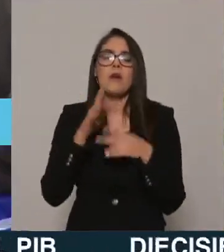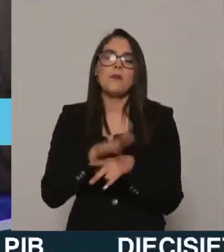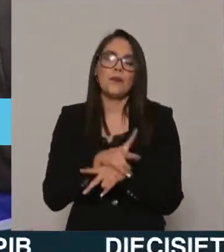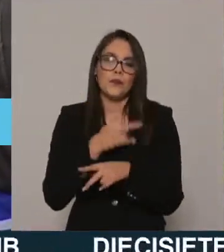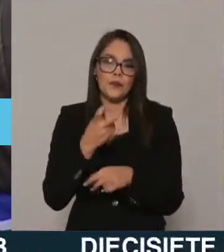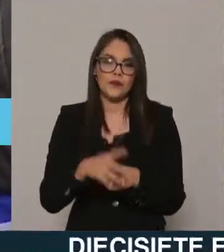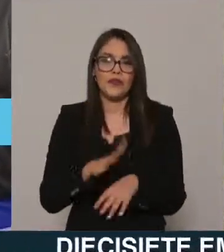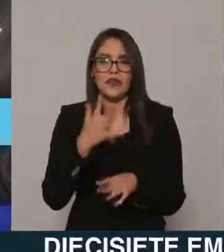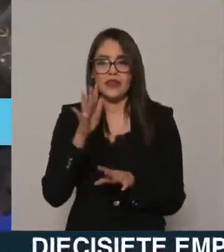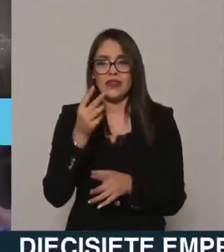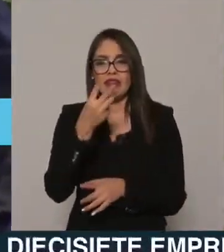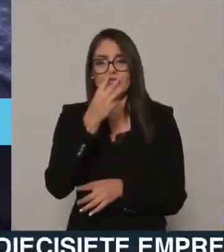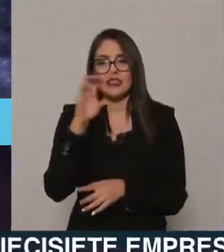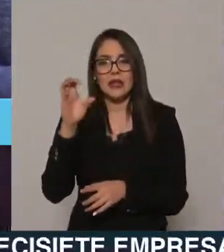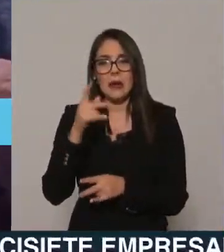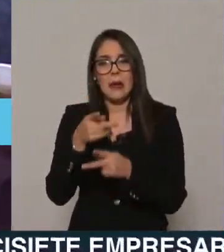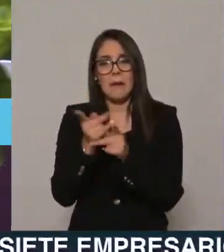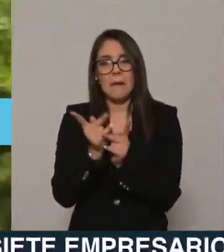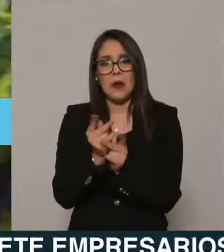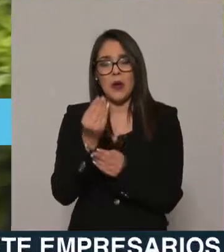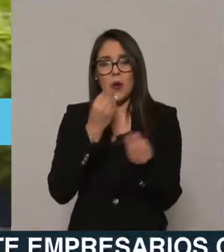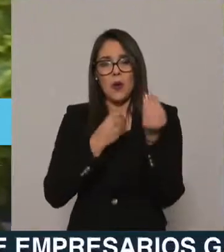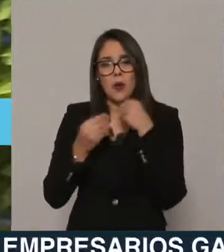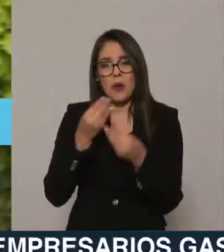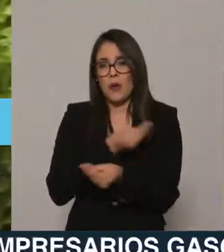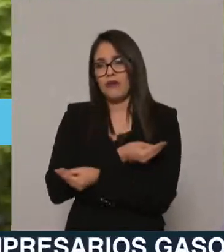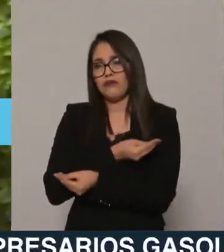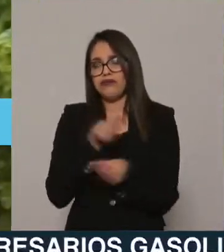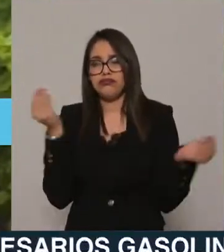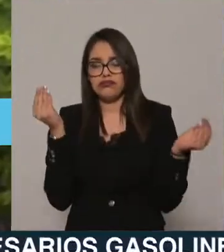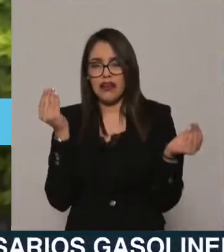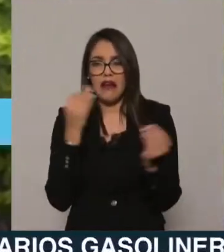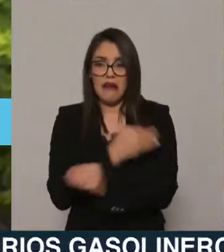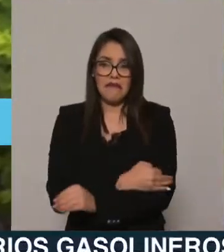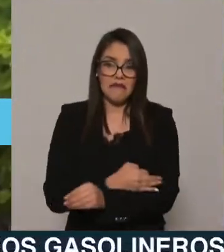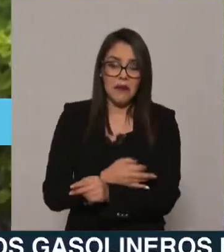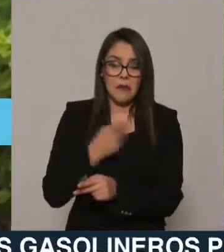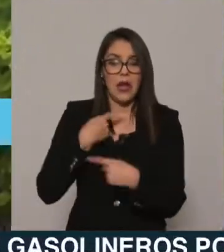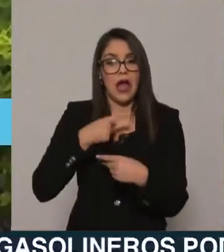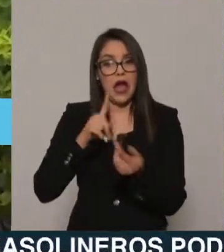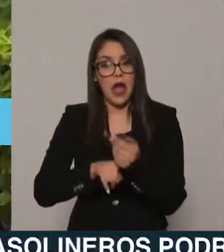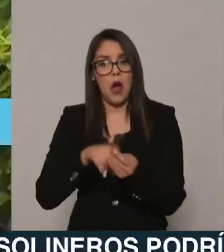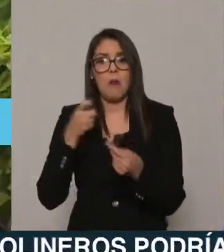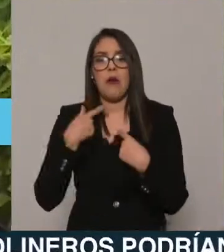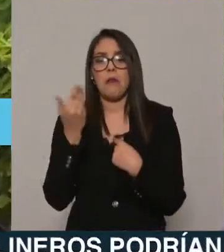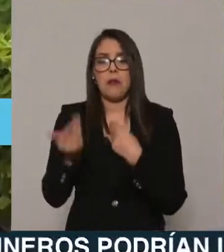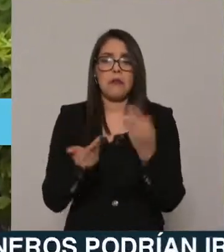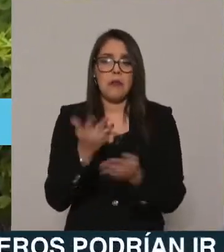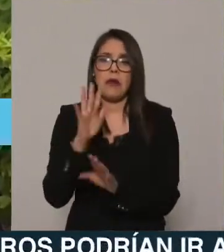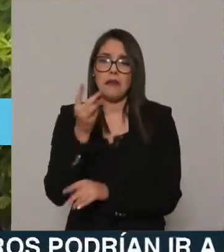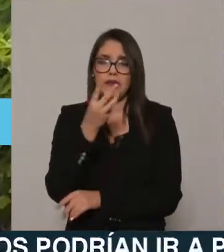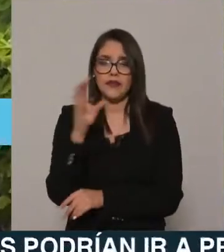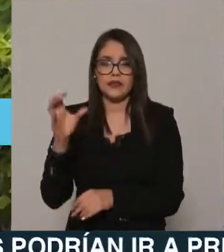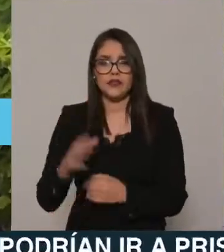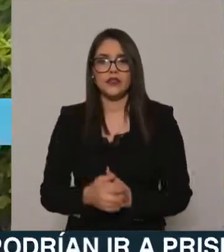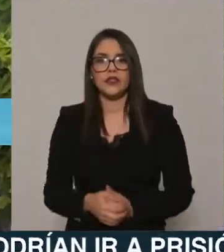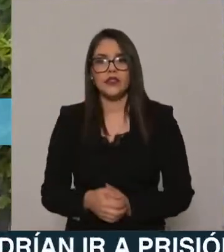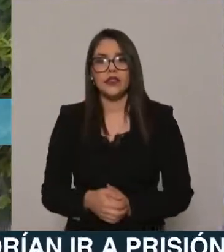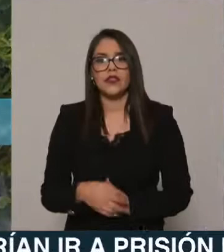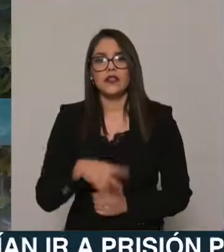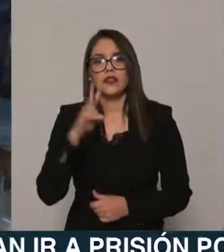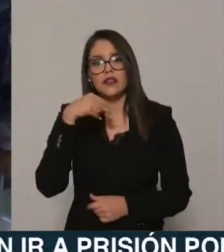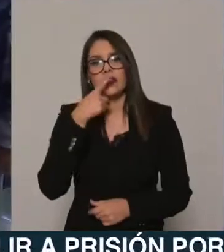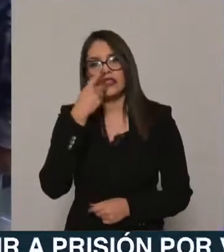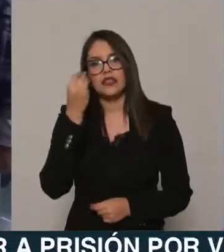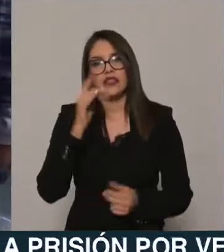reparten cerca de 300 platos de alimento a pacientes, familiares o a quienes se los pidan. Le doy gracias a Dios, pues a veces